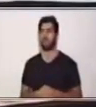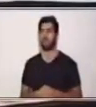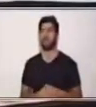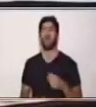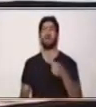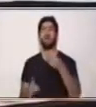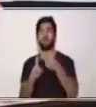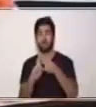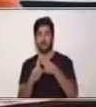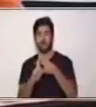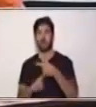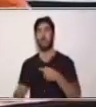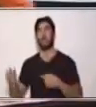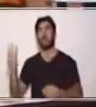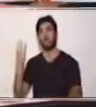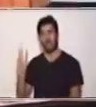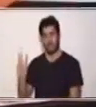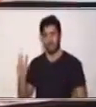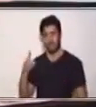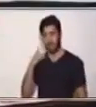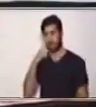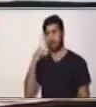más 3.